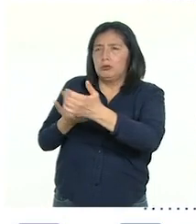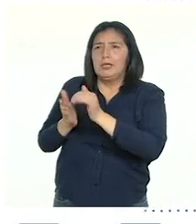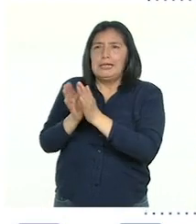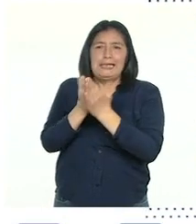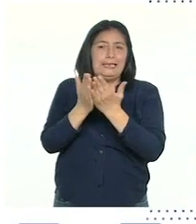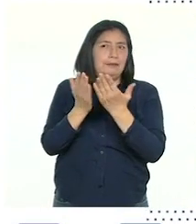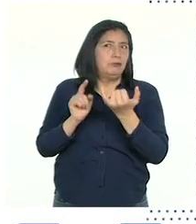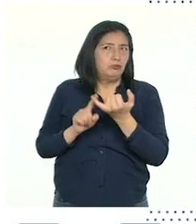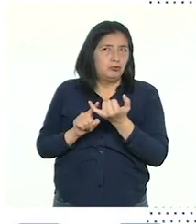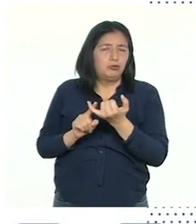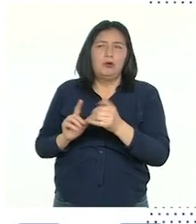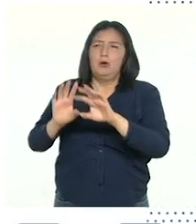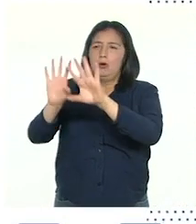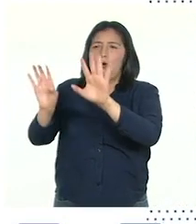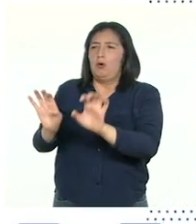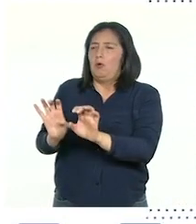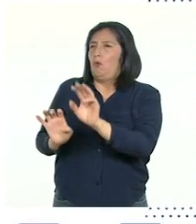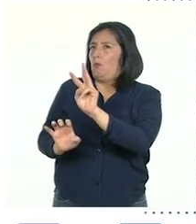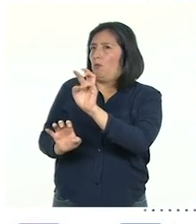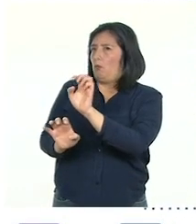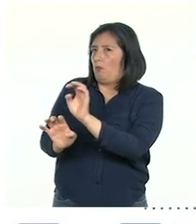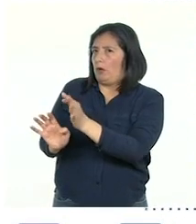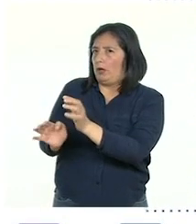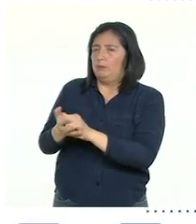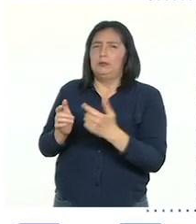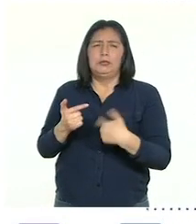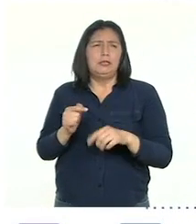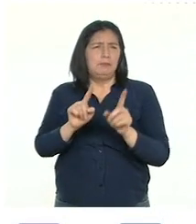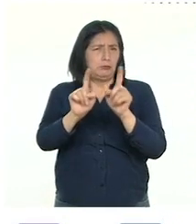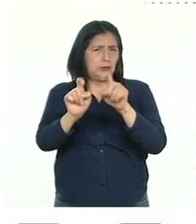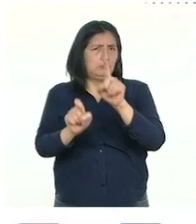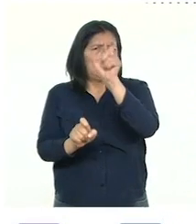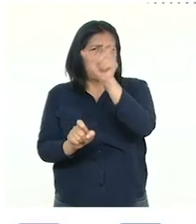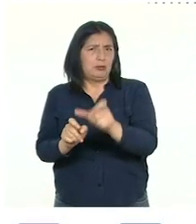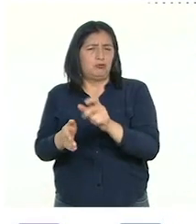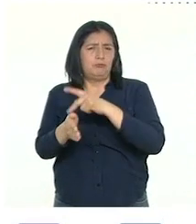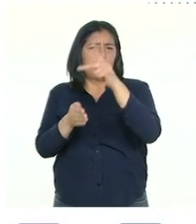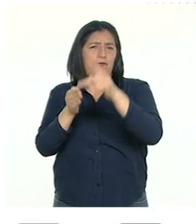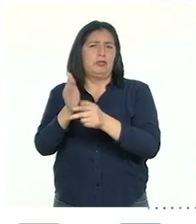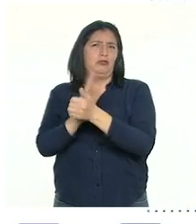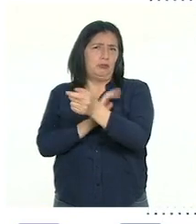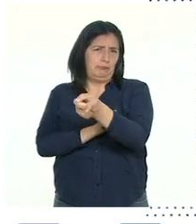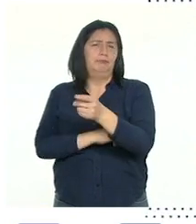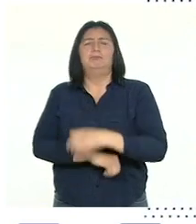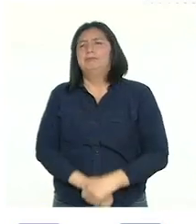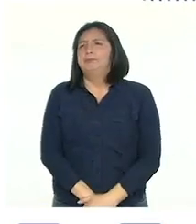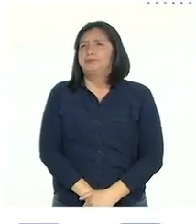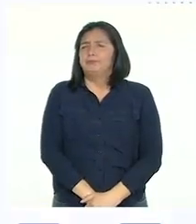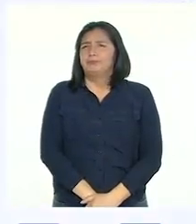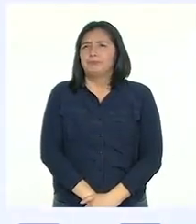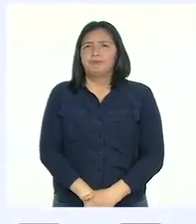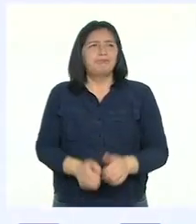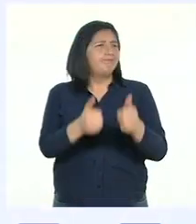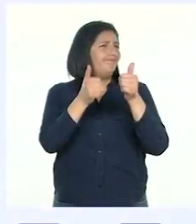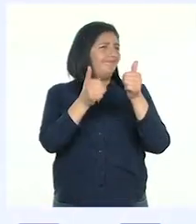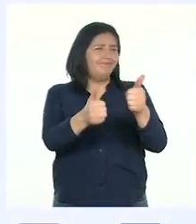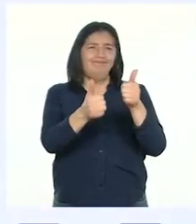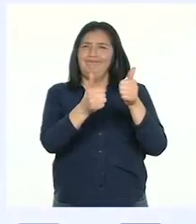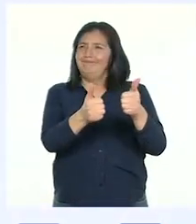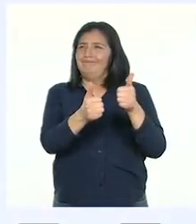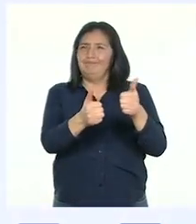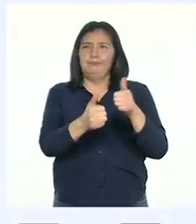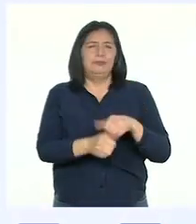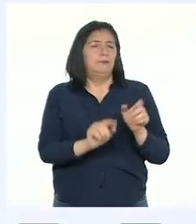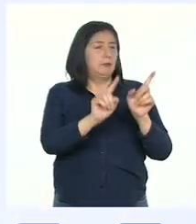libros, páginas de internet y consultaremos a un especialista o experto. Bien,